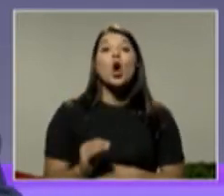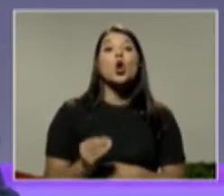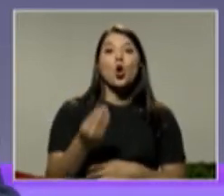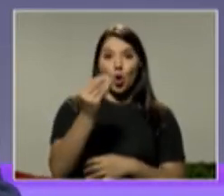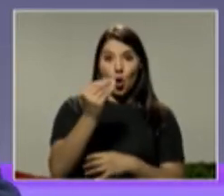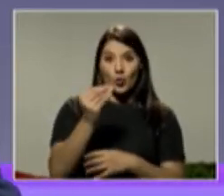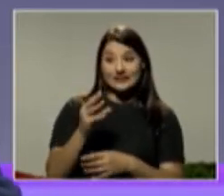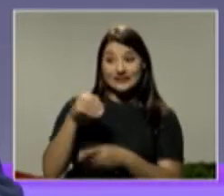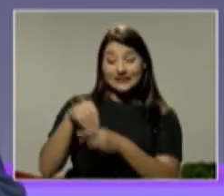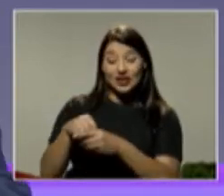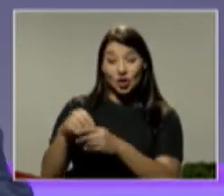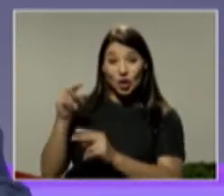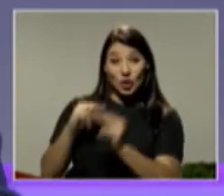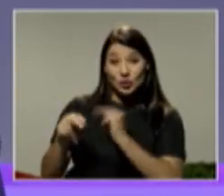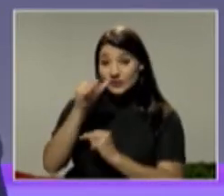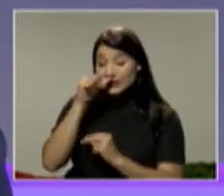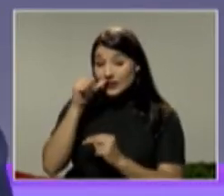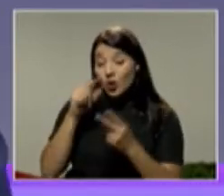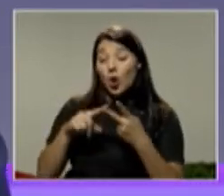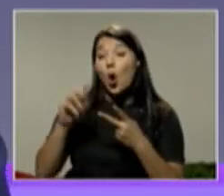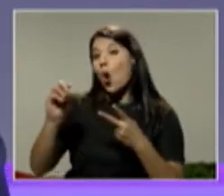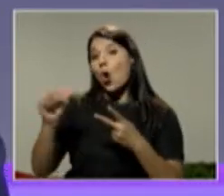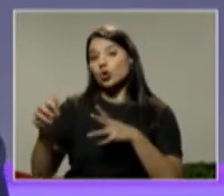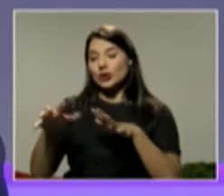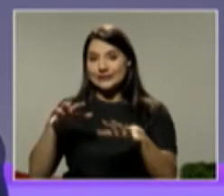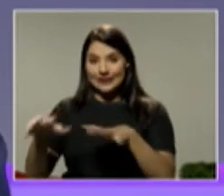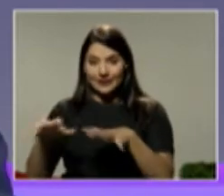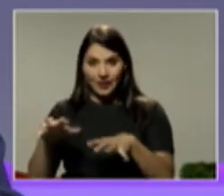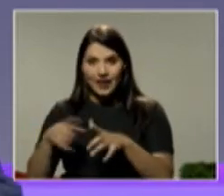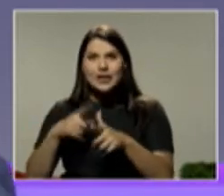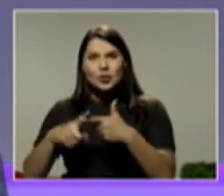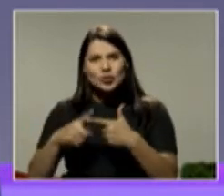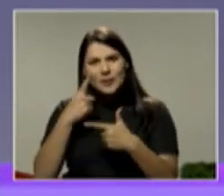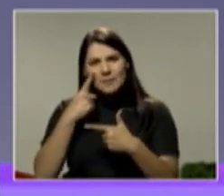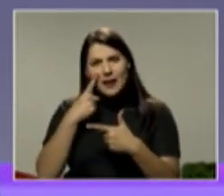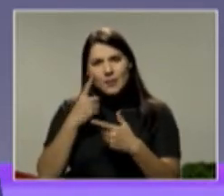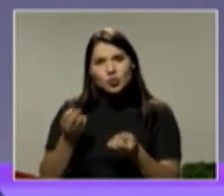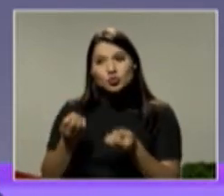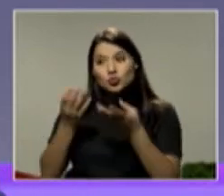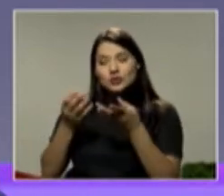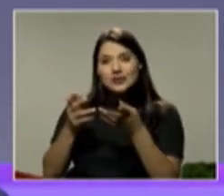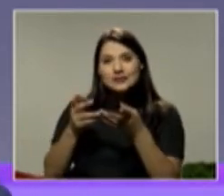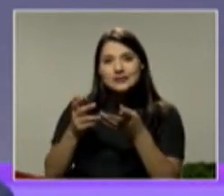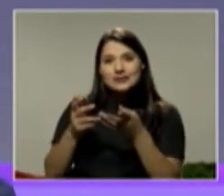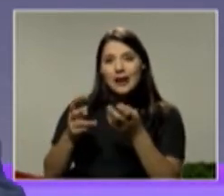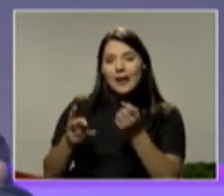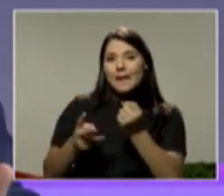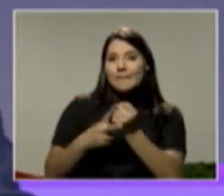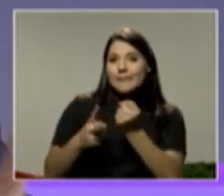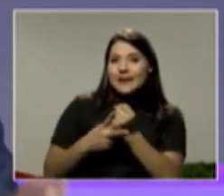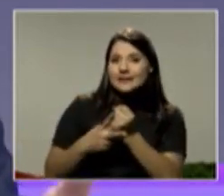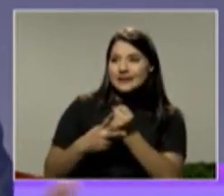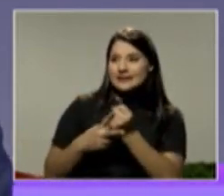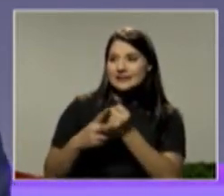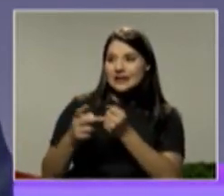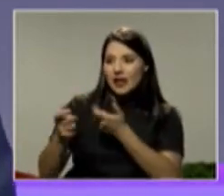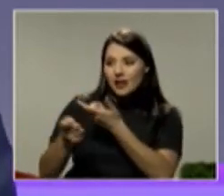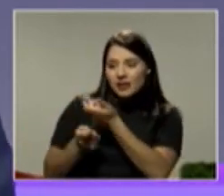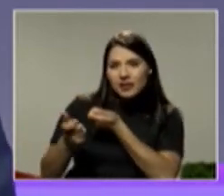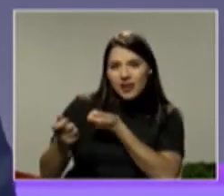en el narcotráfico o en otras actividades delictivas, vemos que hay muchas manos que les extienden para involucrarlos, para